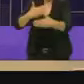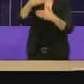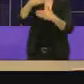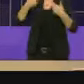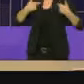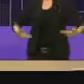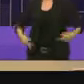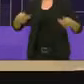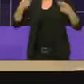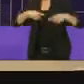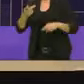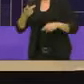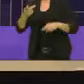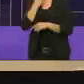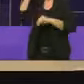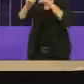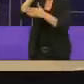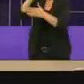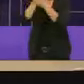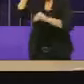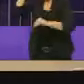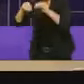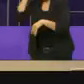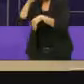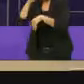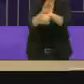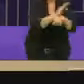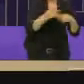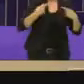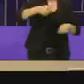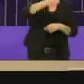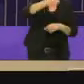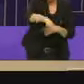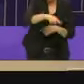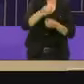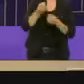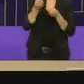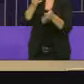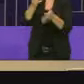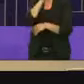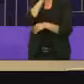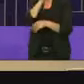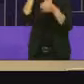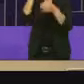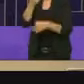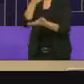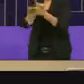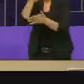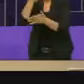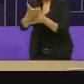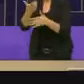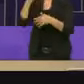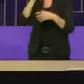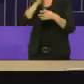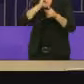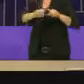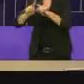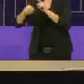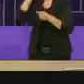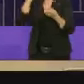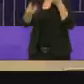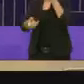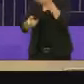social, están los policías. Les vamos a dignificar el salario. Les vamos a mejorar sus prestaciones. Les vamos a dar